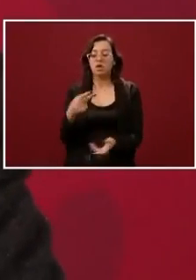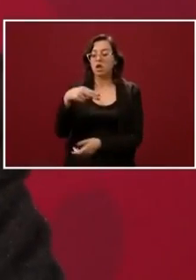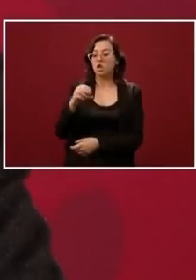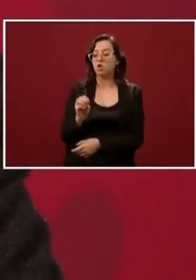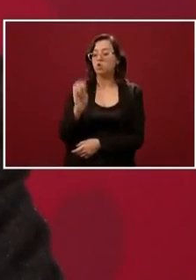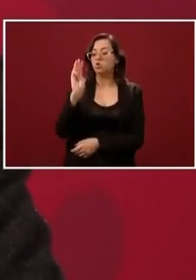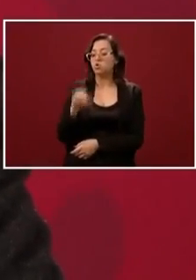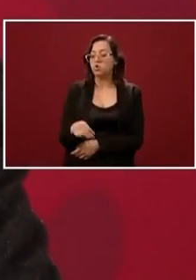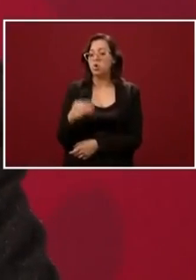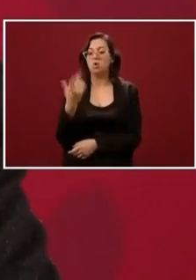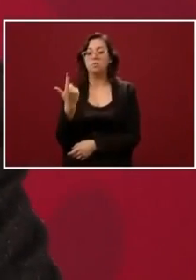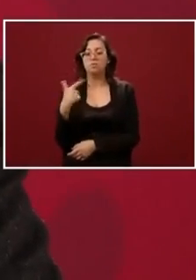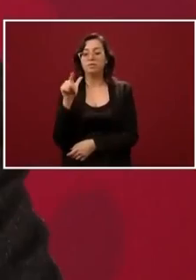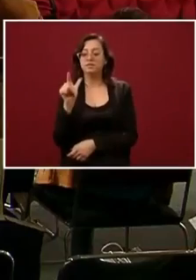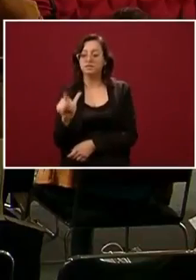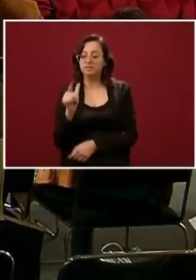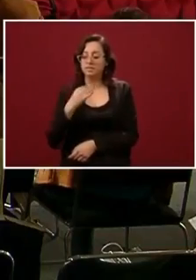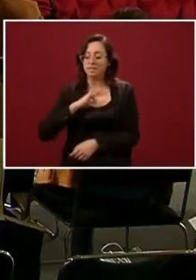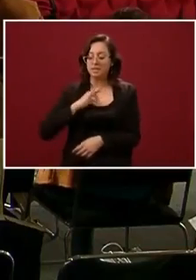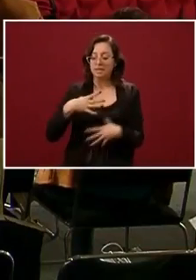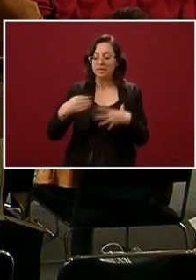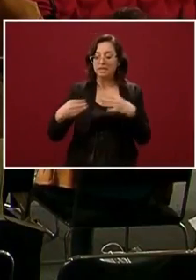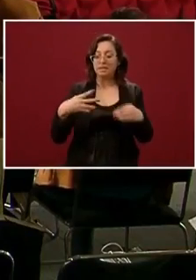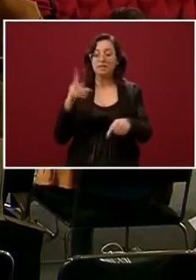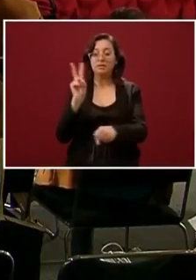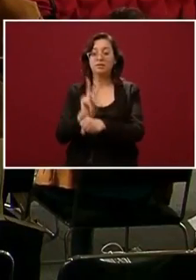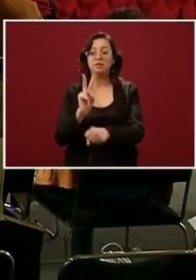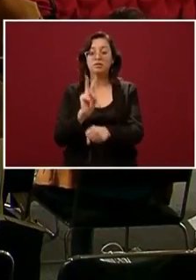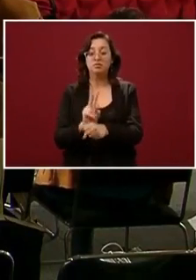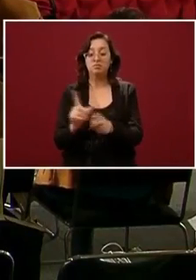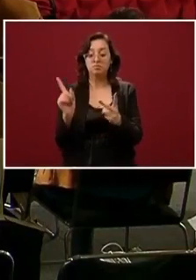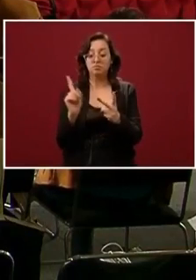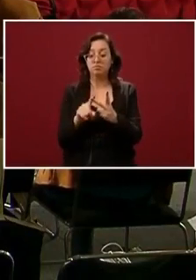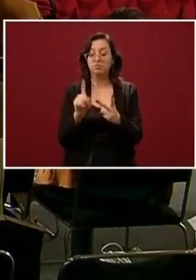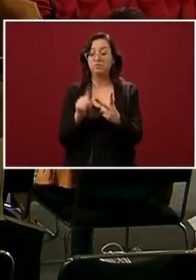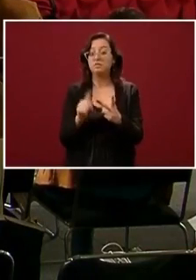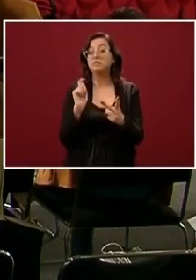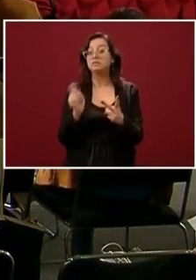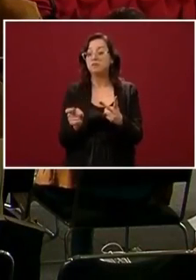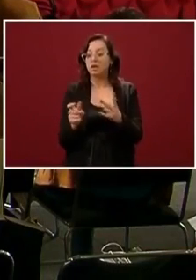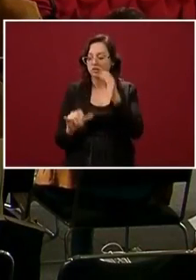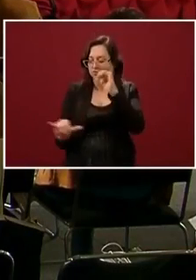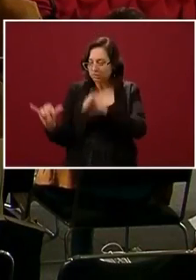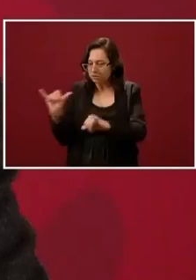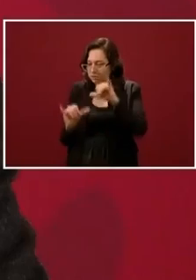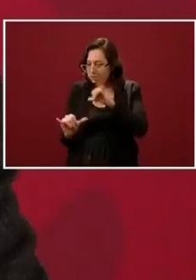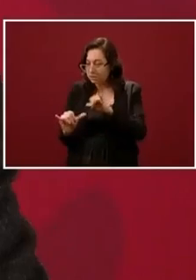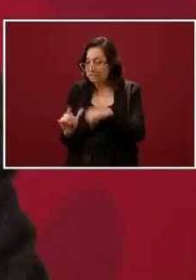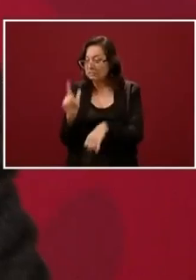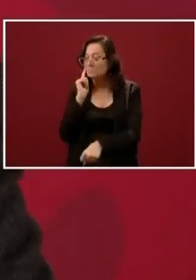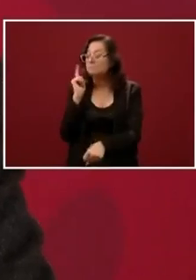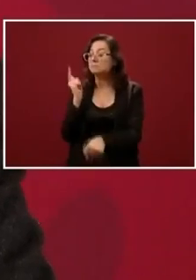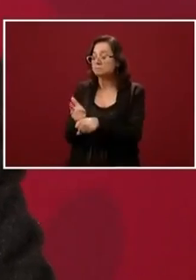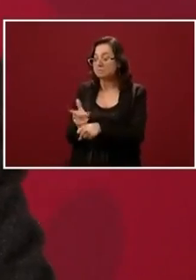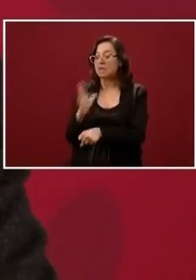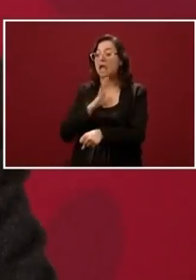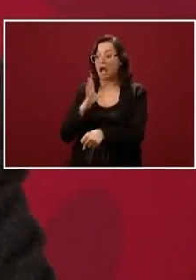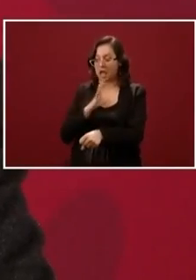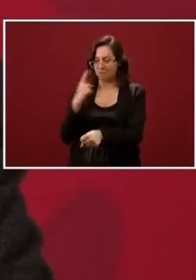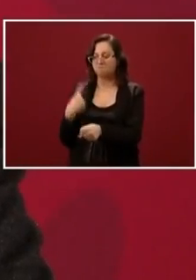Mexicana 017 para la Vigilancia Epidemiológica, que es la notificación inmediata de resultados reactivos